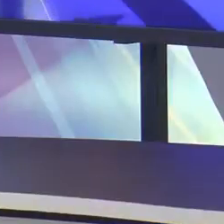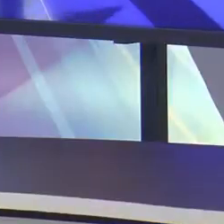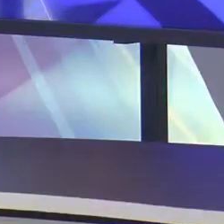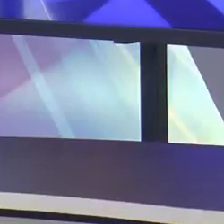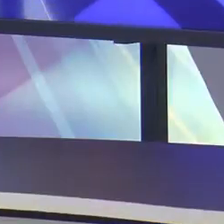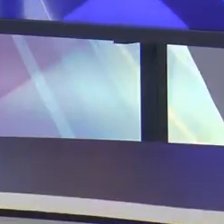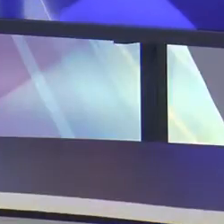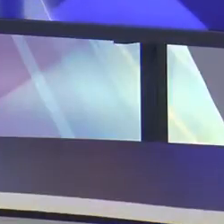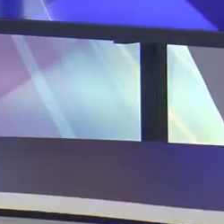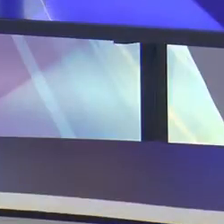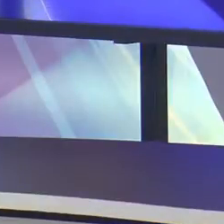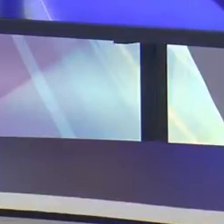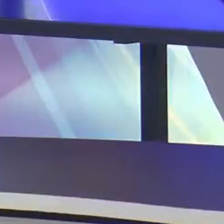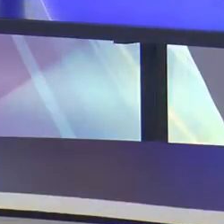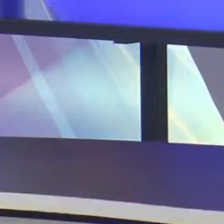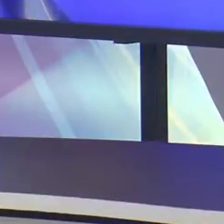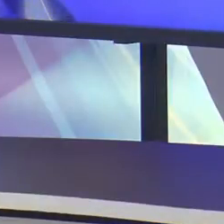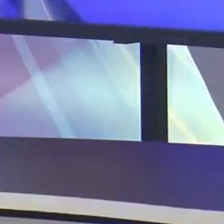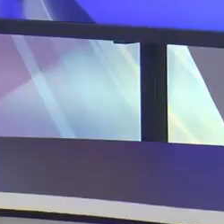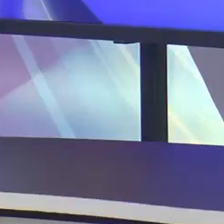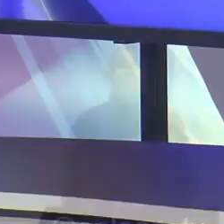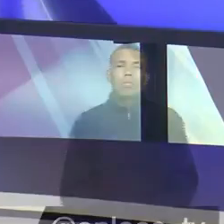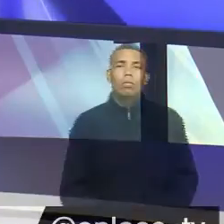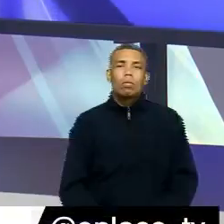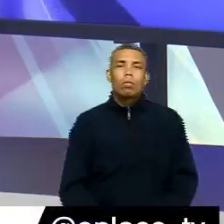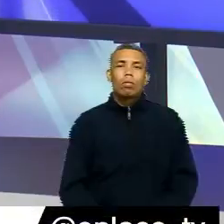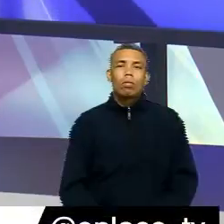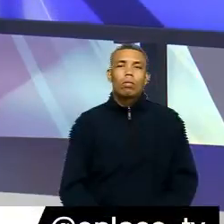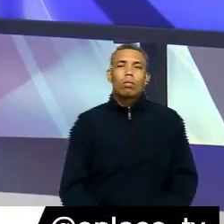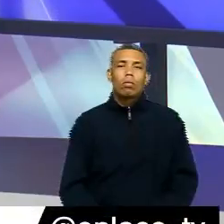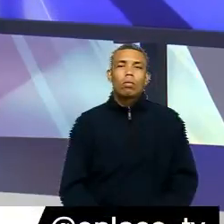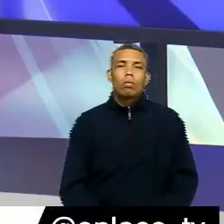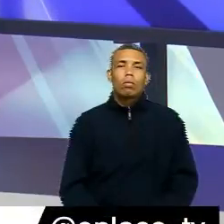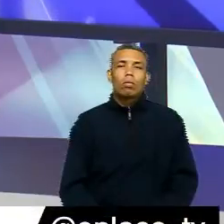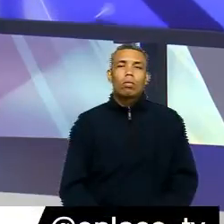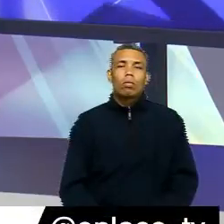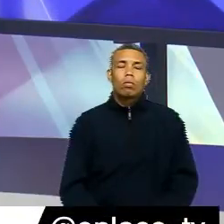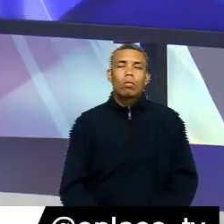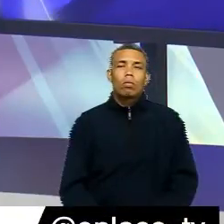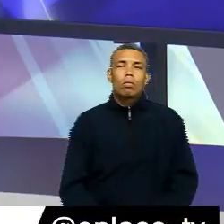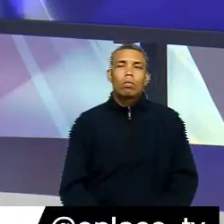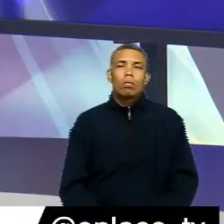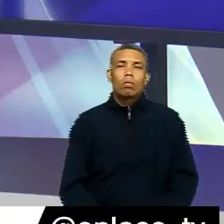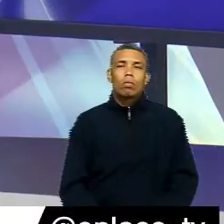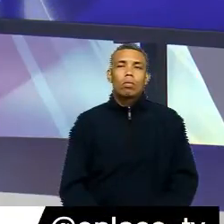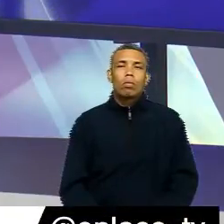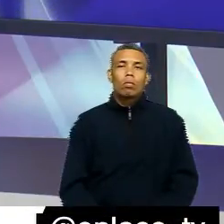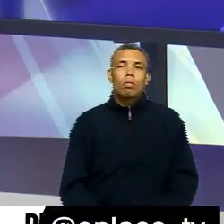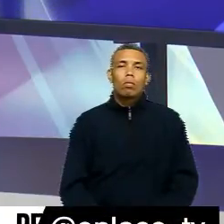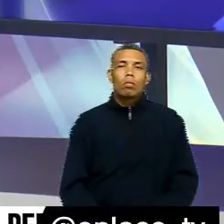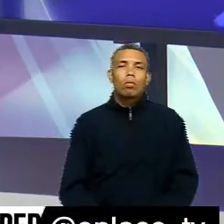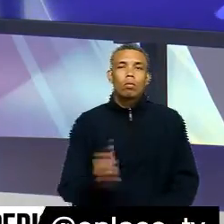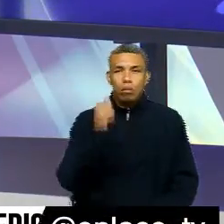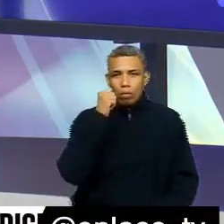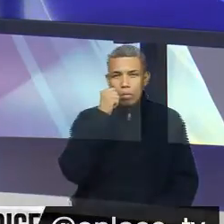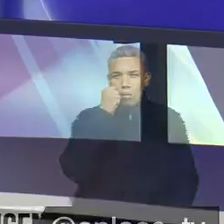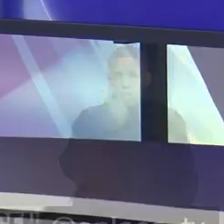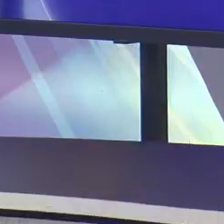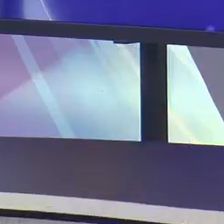Y el párroco de la iglesia, el Señor de los Milagros, extiende la invitación a los feligreses para que participen mañana en la novena de aguinaldo sobre las 4 de la